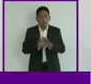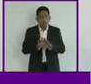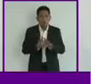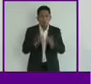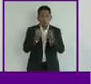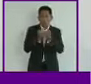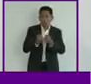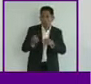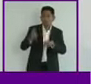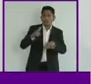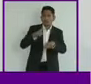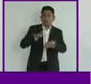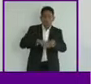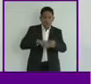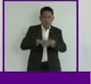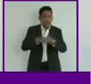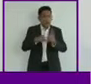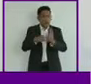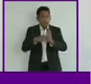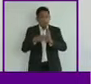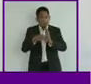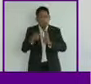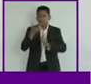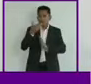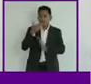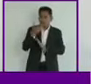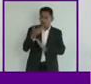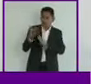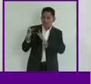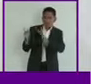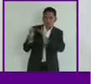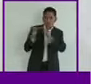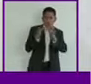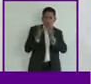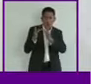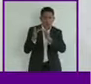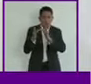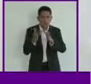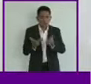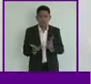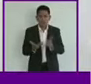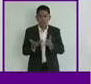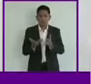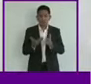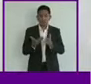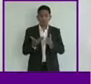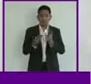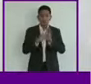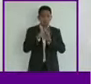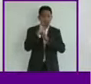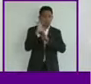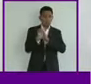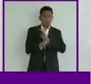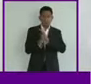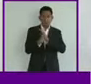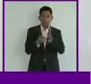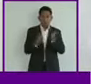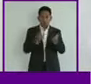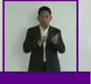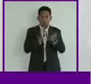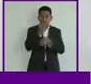distintos, ya no era lo mismo estar en una pantalla y ver a tus compañeros de clase a través de esa